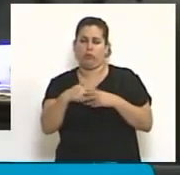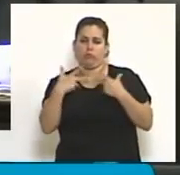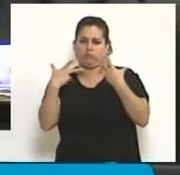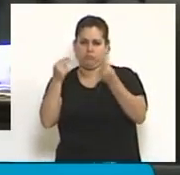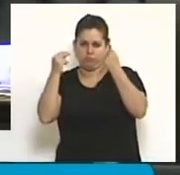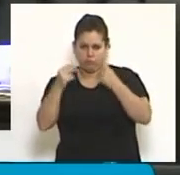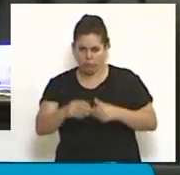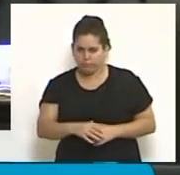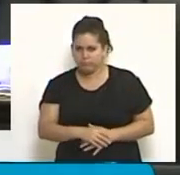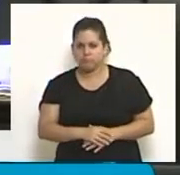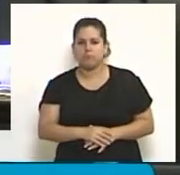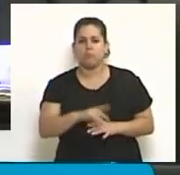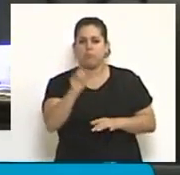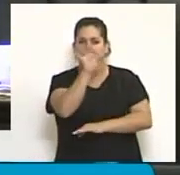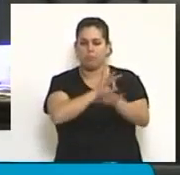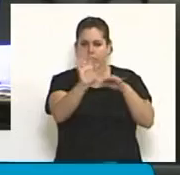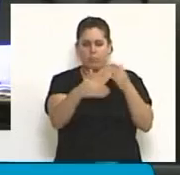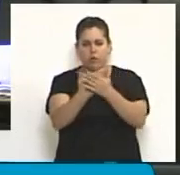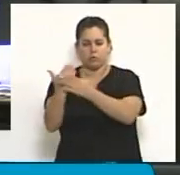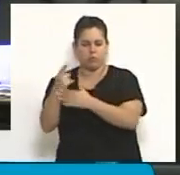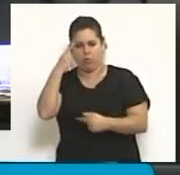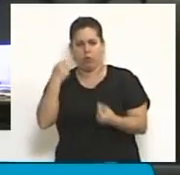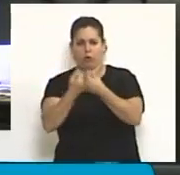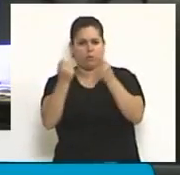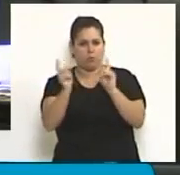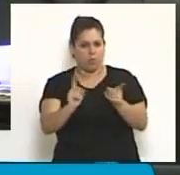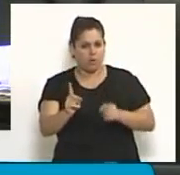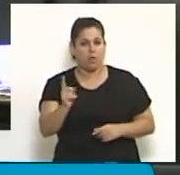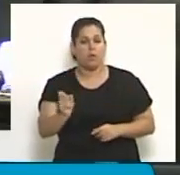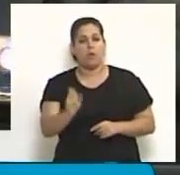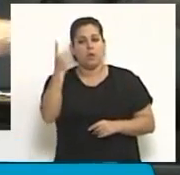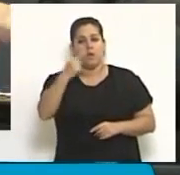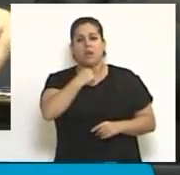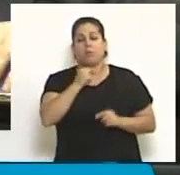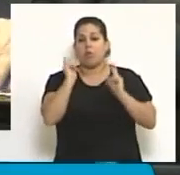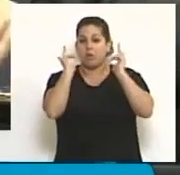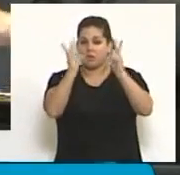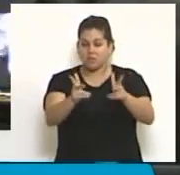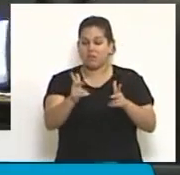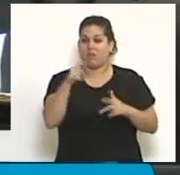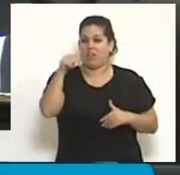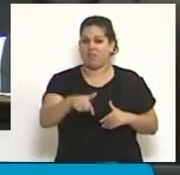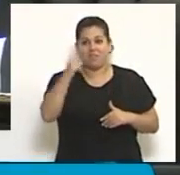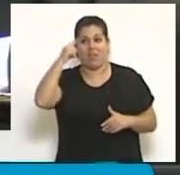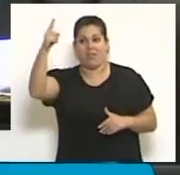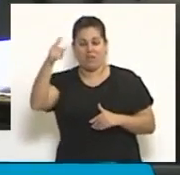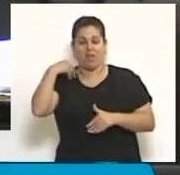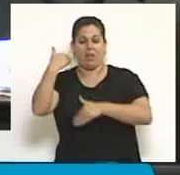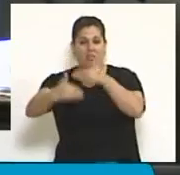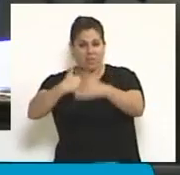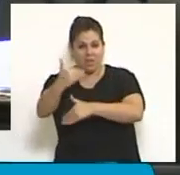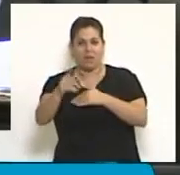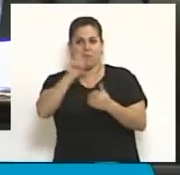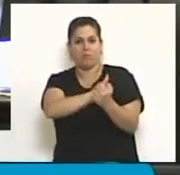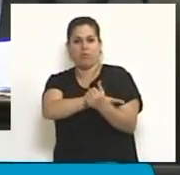proyectos. Para empezar, debemos decir que una vez más esta iniciativa, que viene preformateada por el